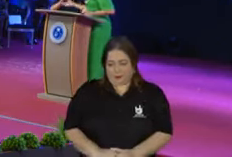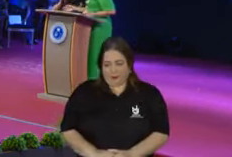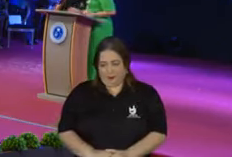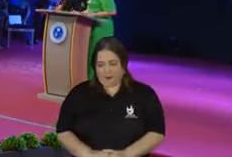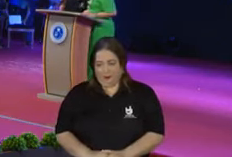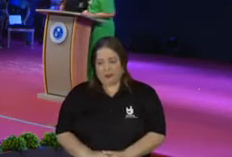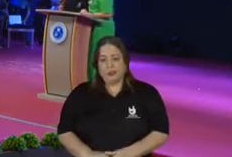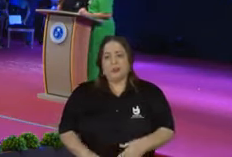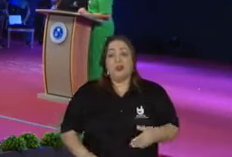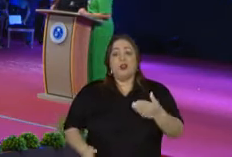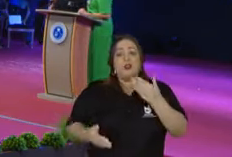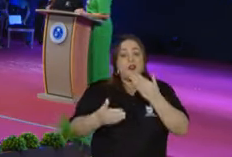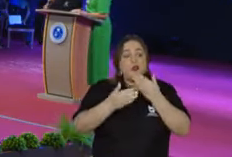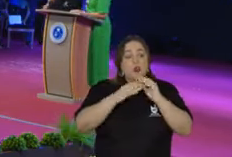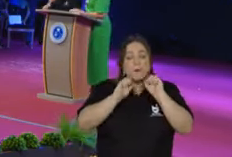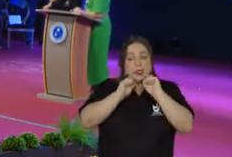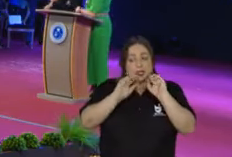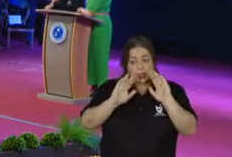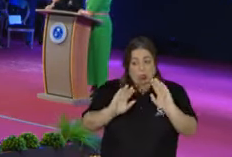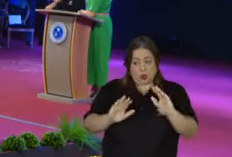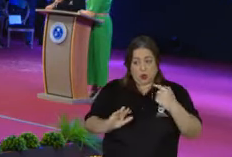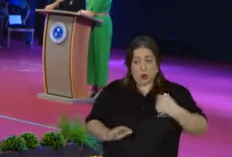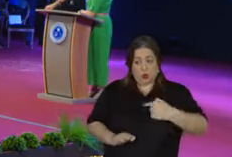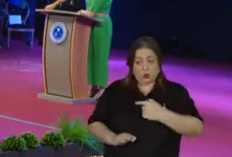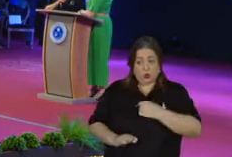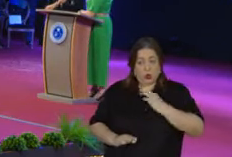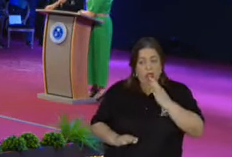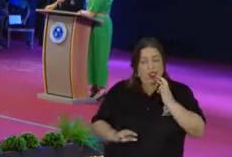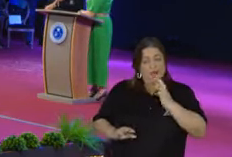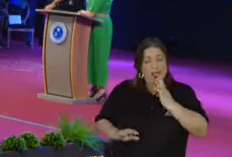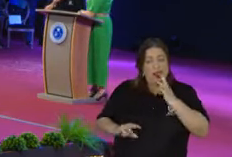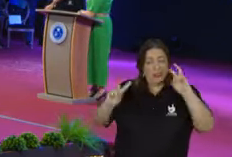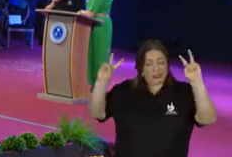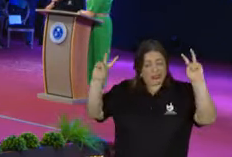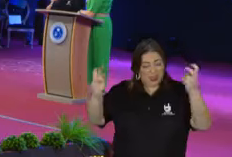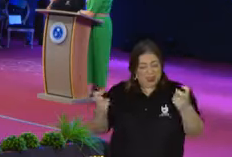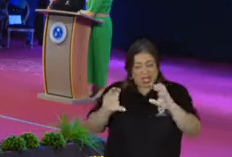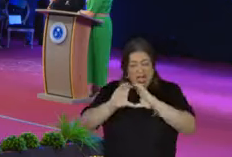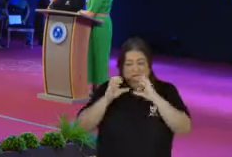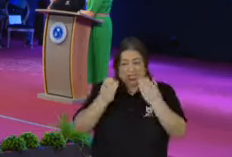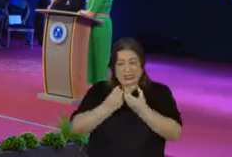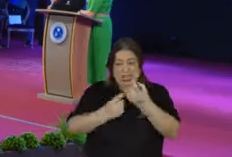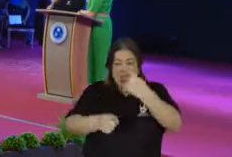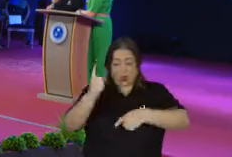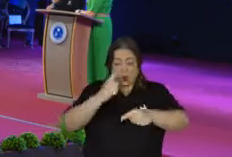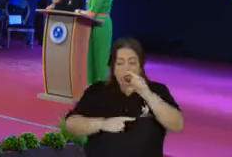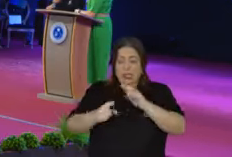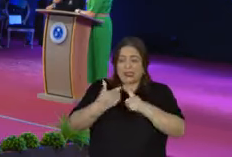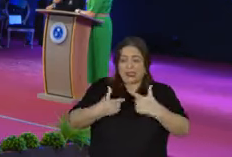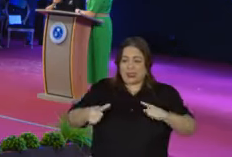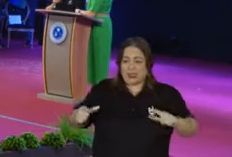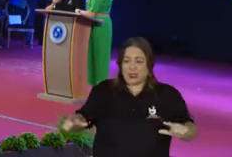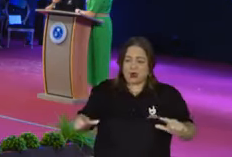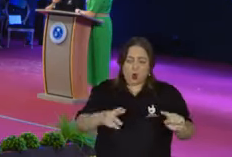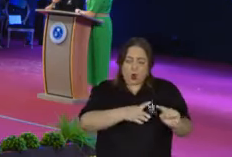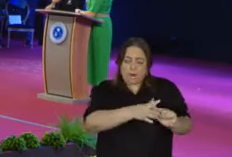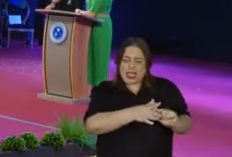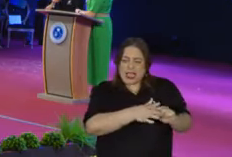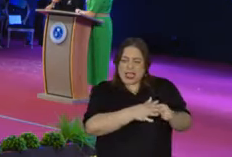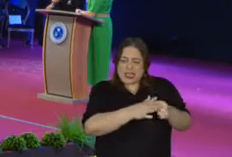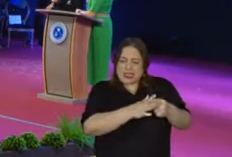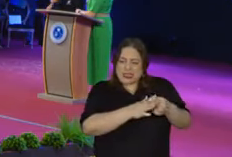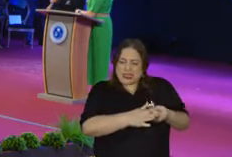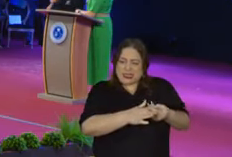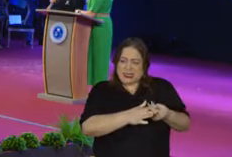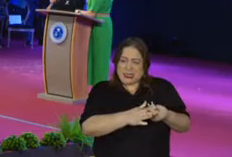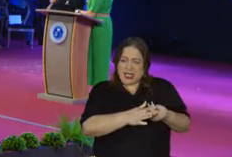Dios les bendiga, buenos días. Venimos a hablarles sobre el curso del lenguaje de señas que se va a abrir a partir